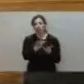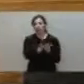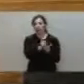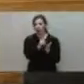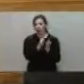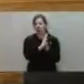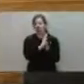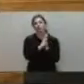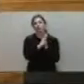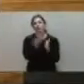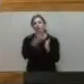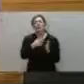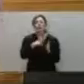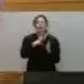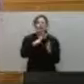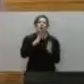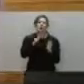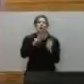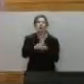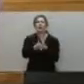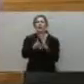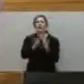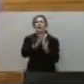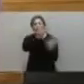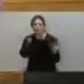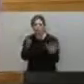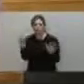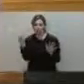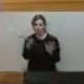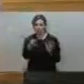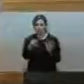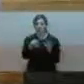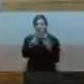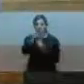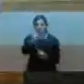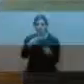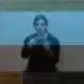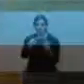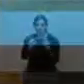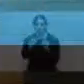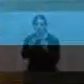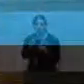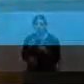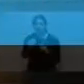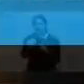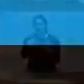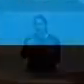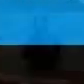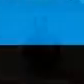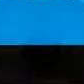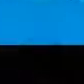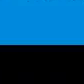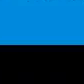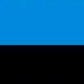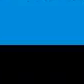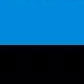por las ramas y estudie con concreción la problemática de este sector que tiene una gran importancia en nuestra región. Gracias.